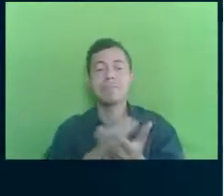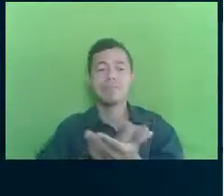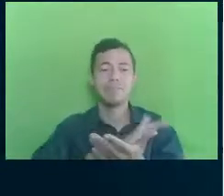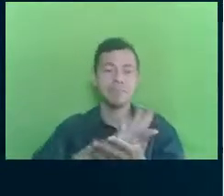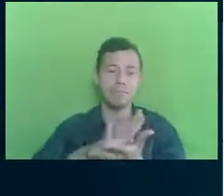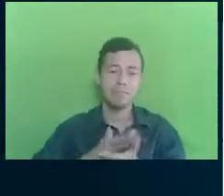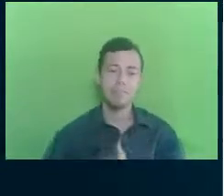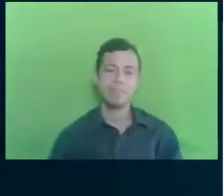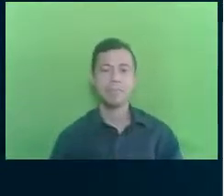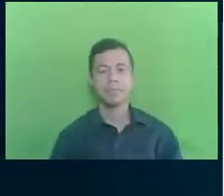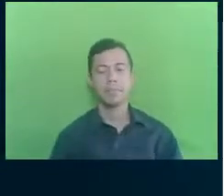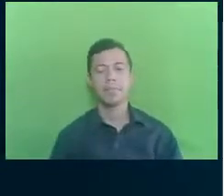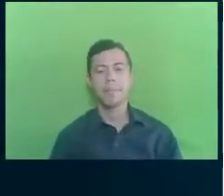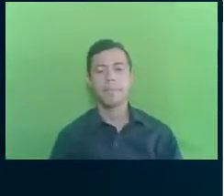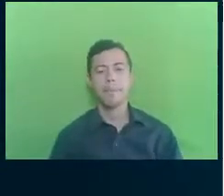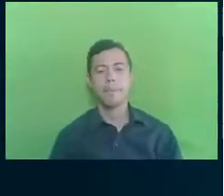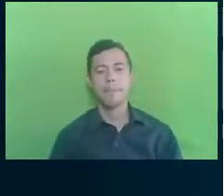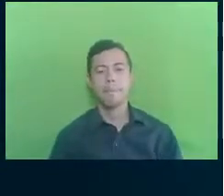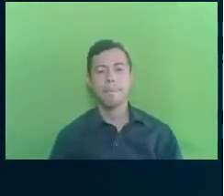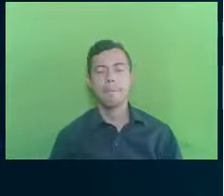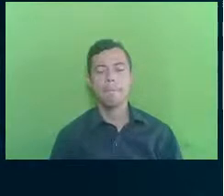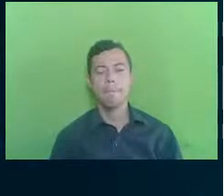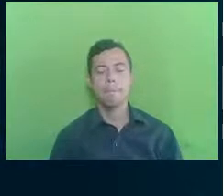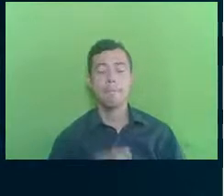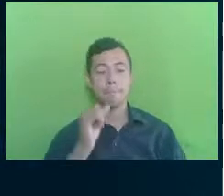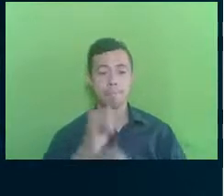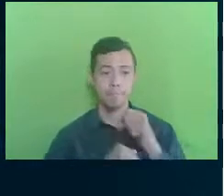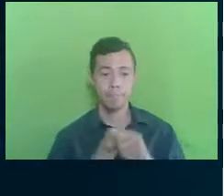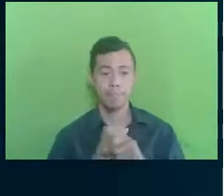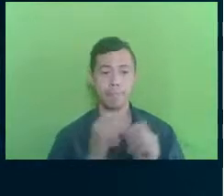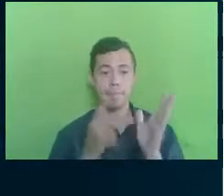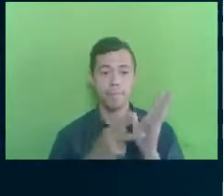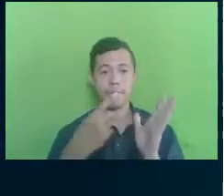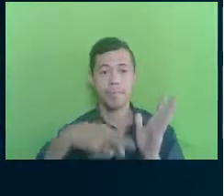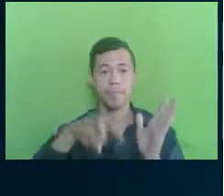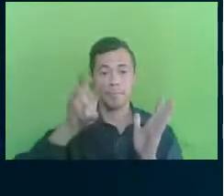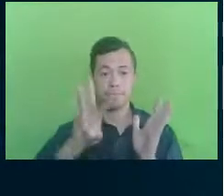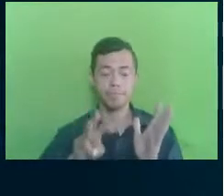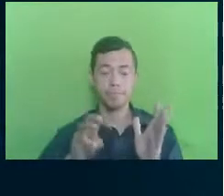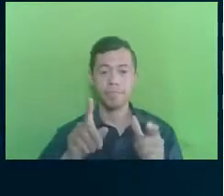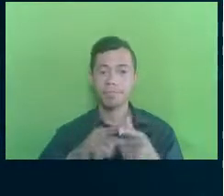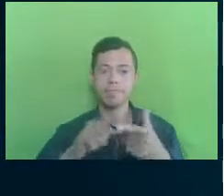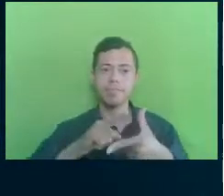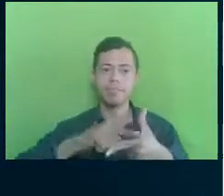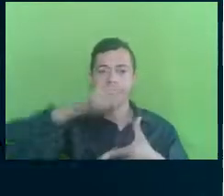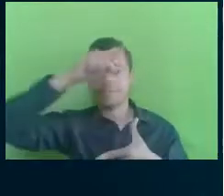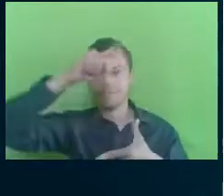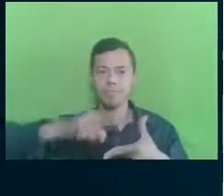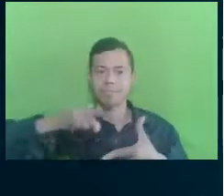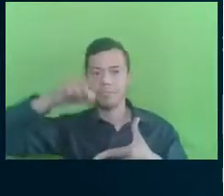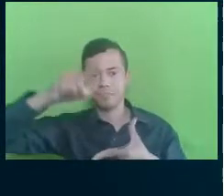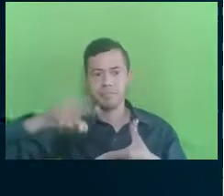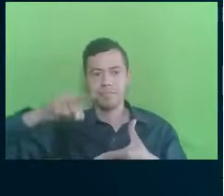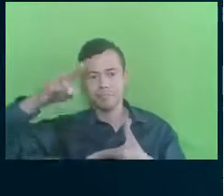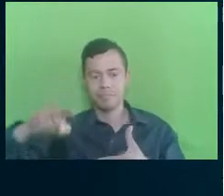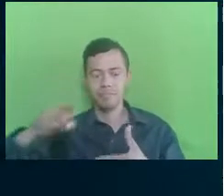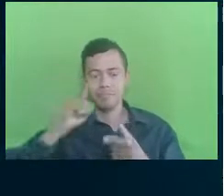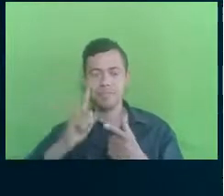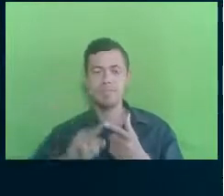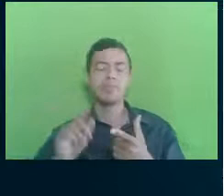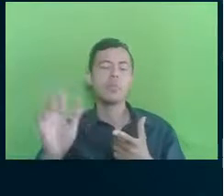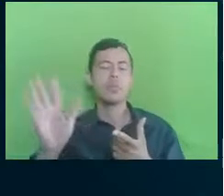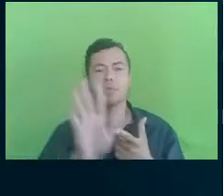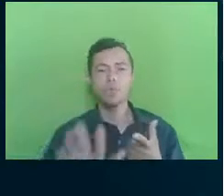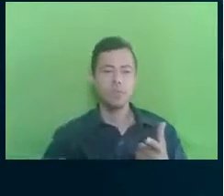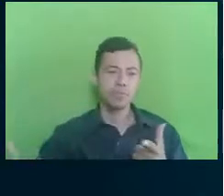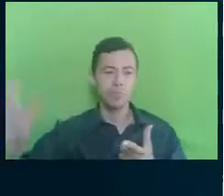pagos. Desde el 2018 hemos escalado la inversión a nivel de infraestructura, no solo a nivel de redes.